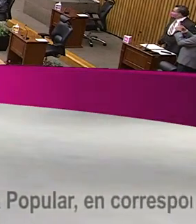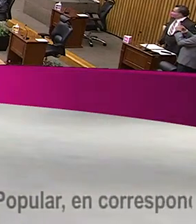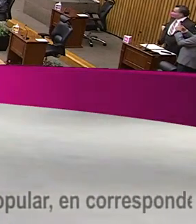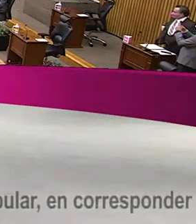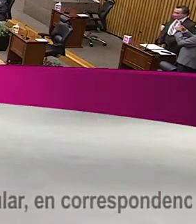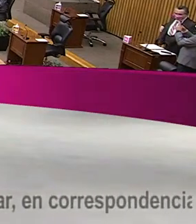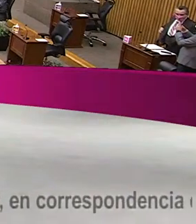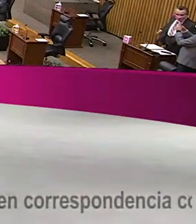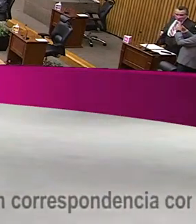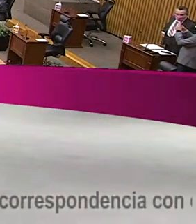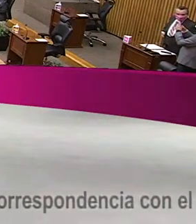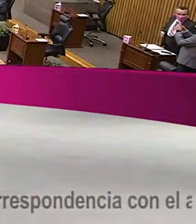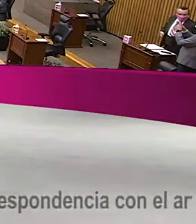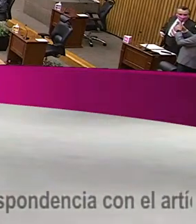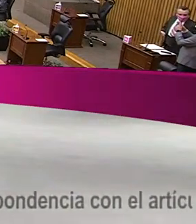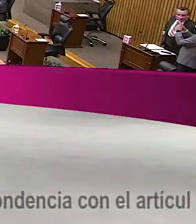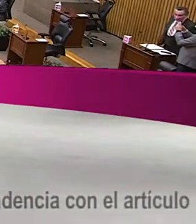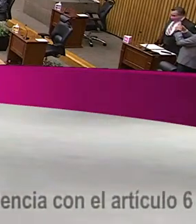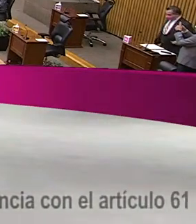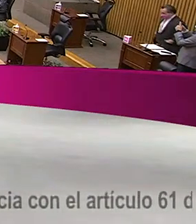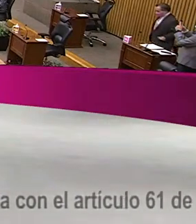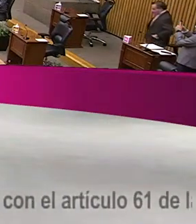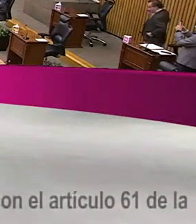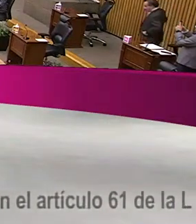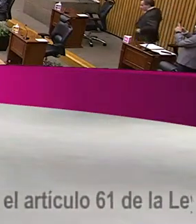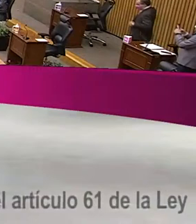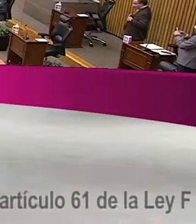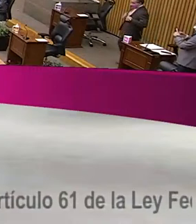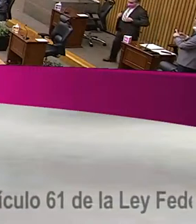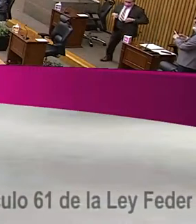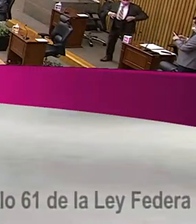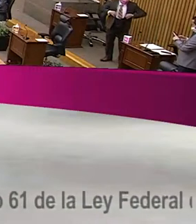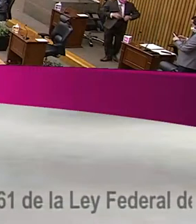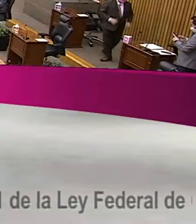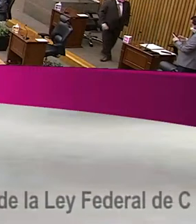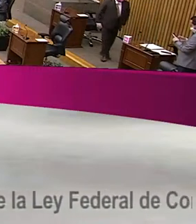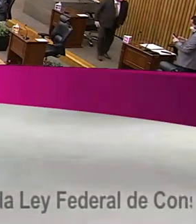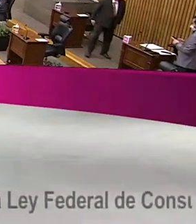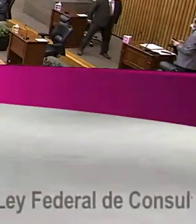y y más